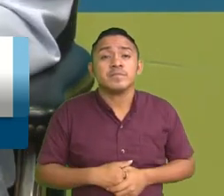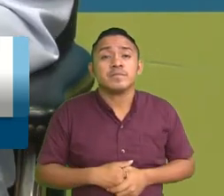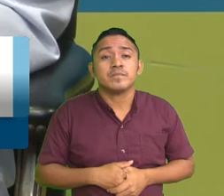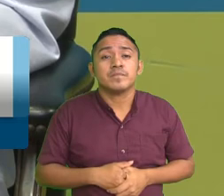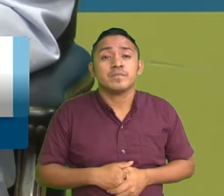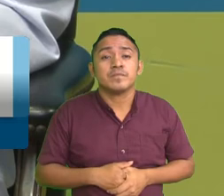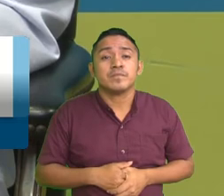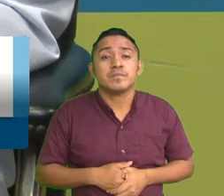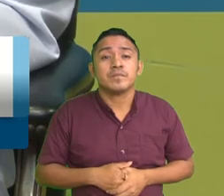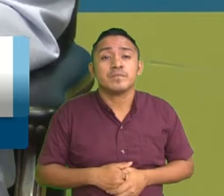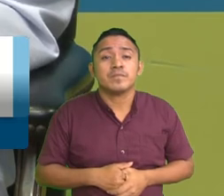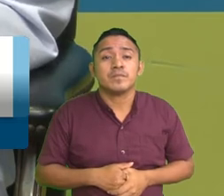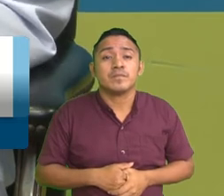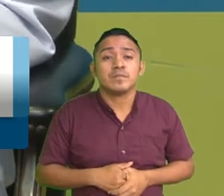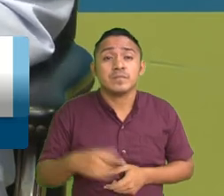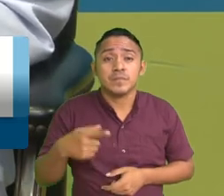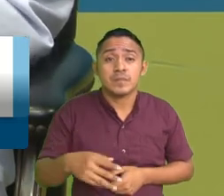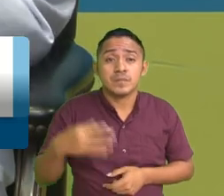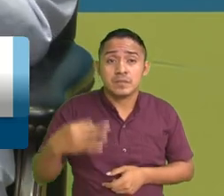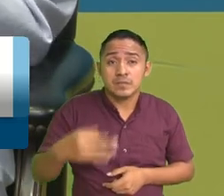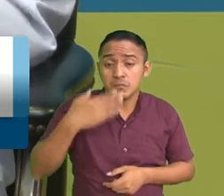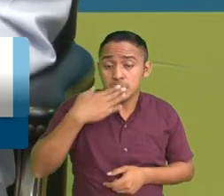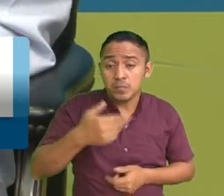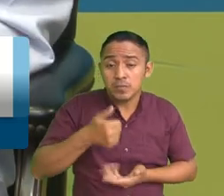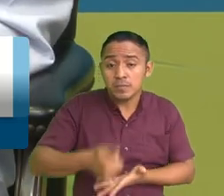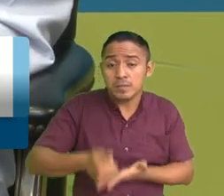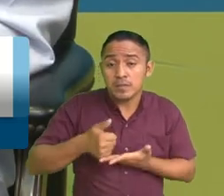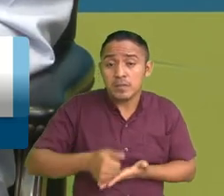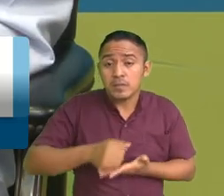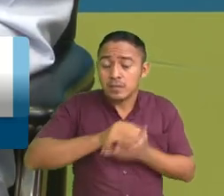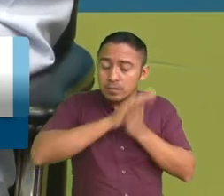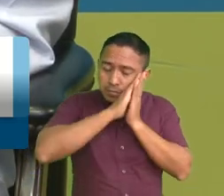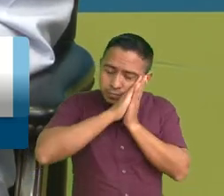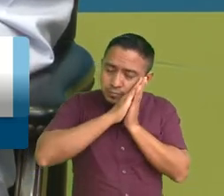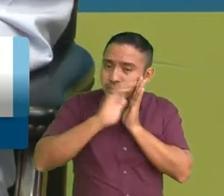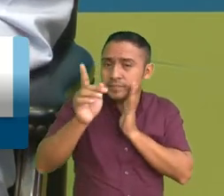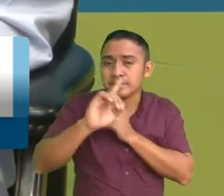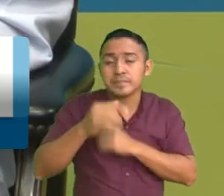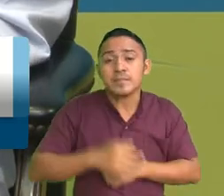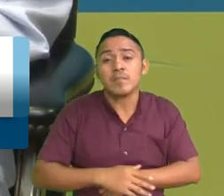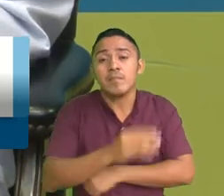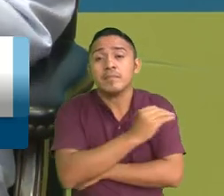no es algo que te vaya a ayudar a dormir. Se ha demostrado que el alcohol